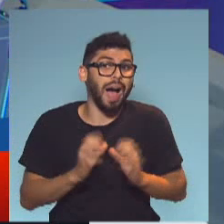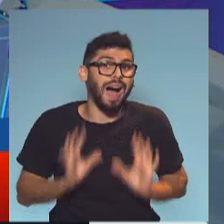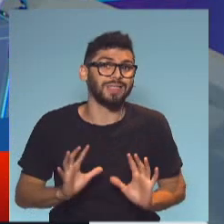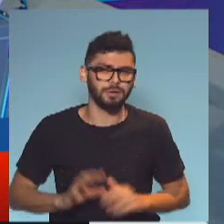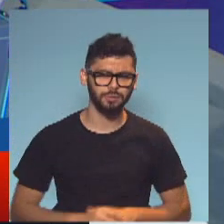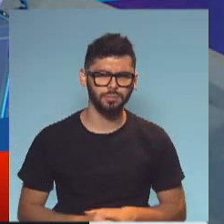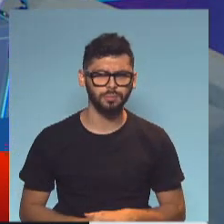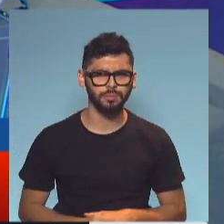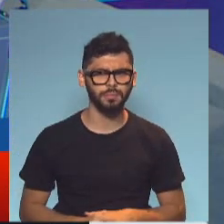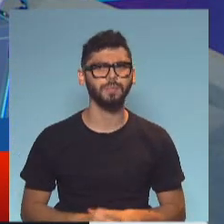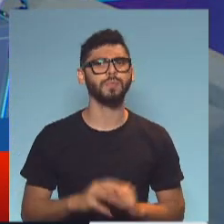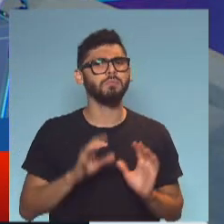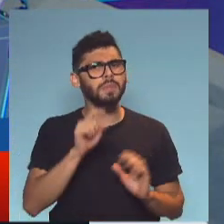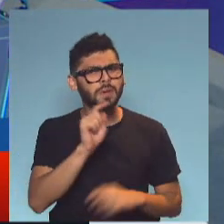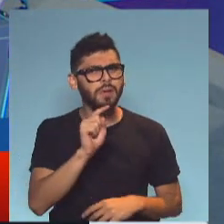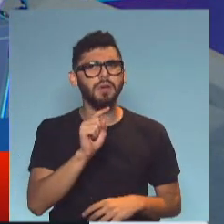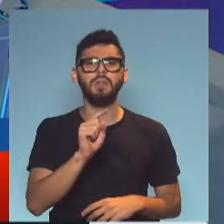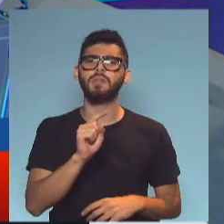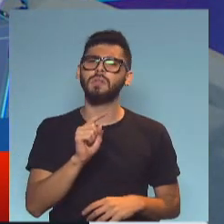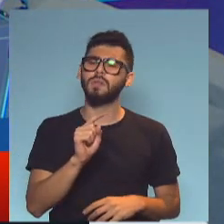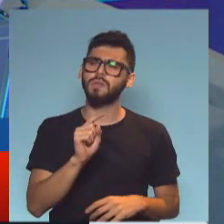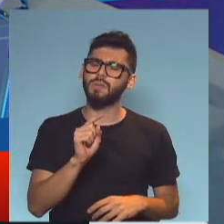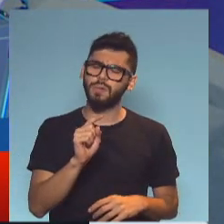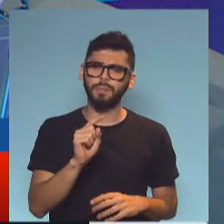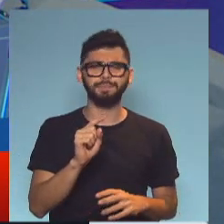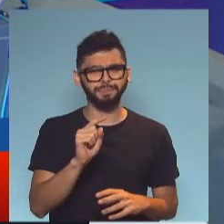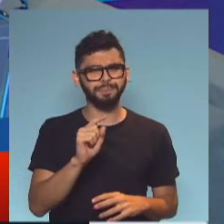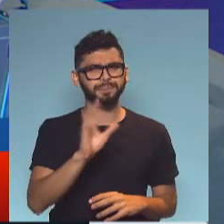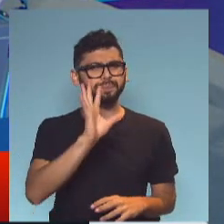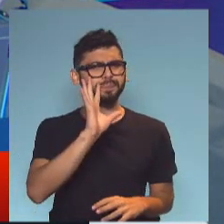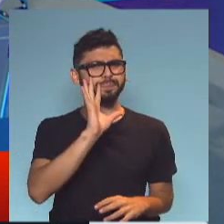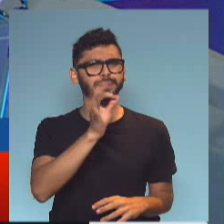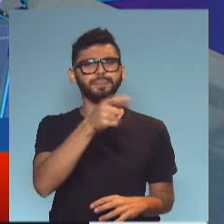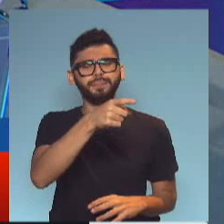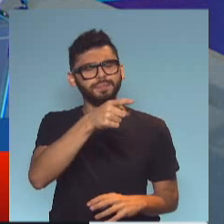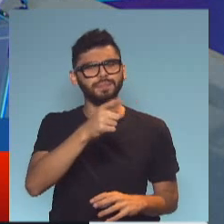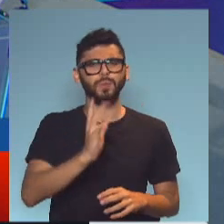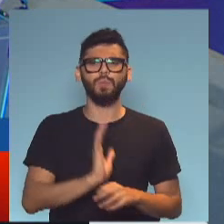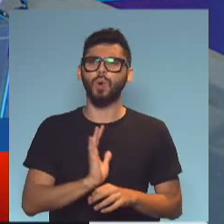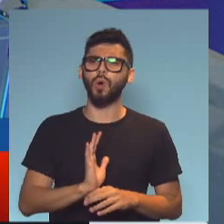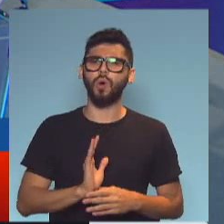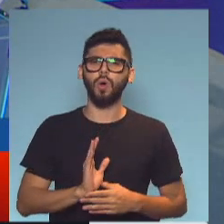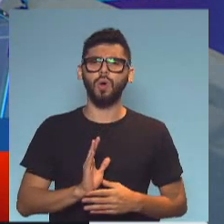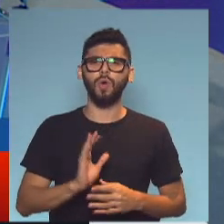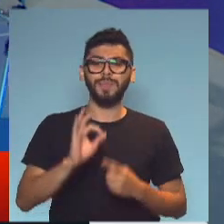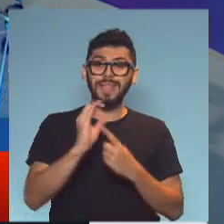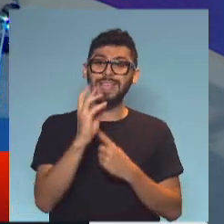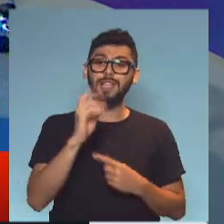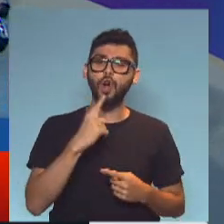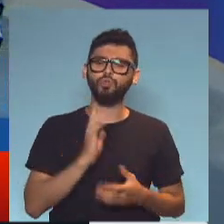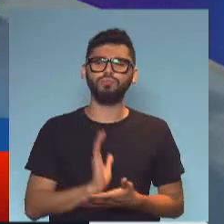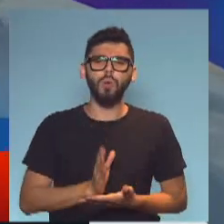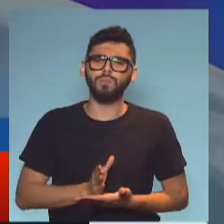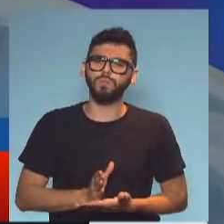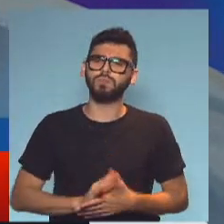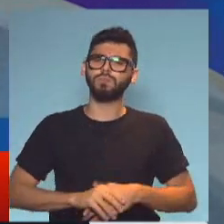Bueno, fue una nueva demostración de la prudencia y la objetividad, podemos decir, de Fernán Quirós, que la verdad que en todo este